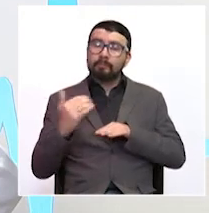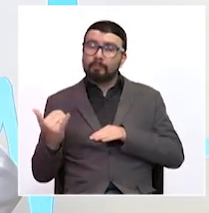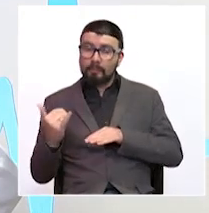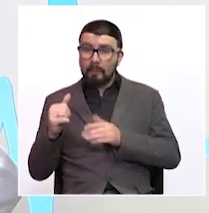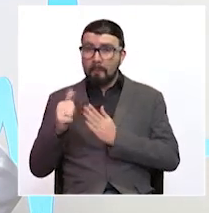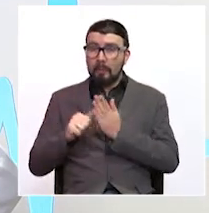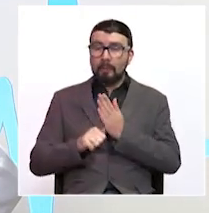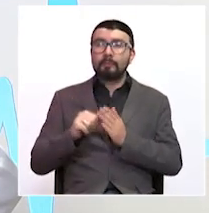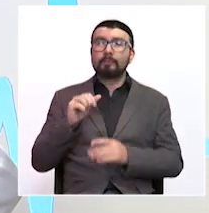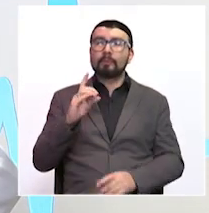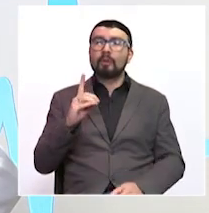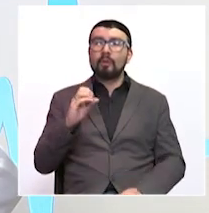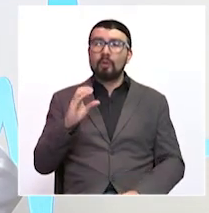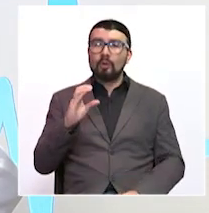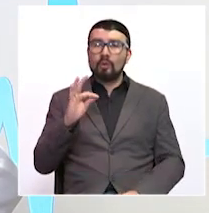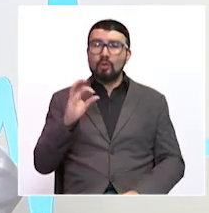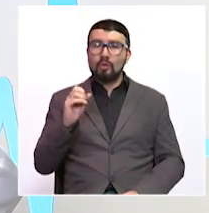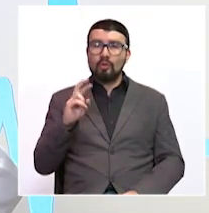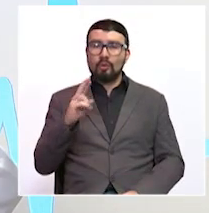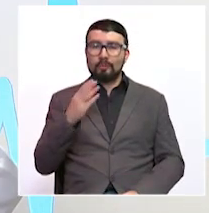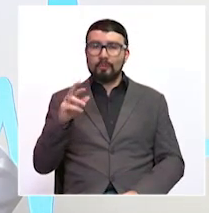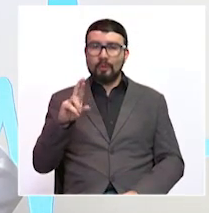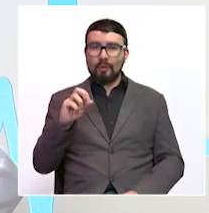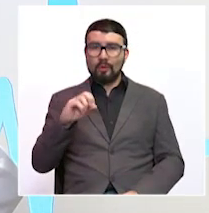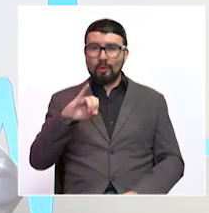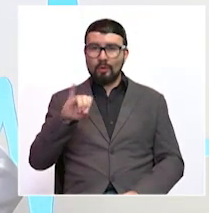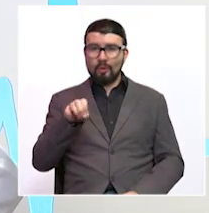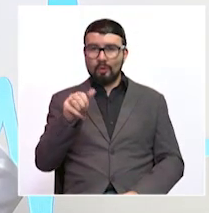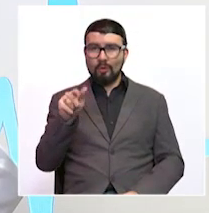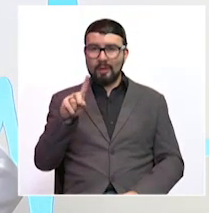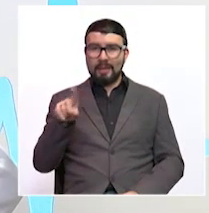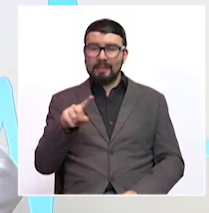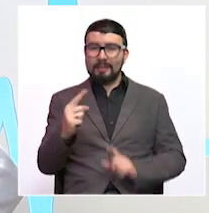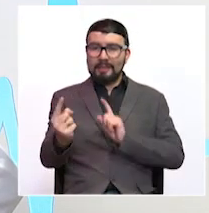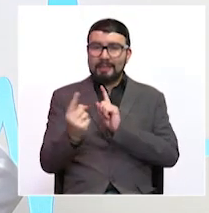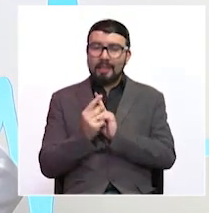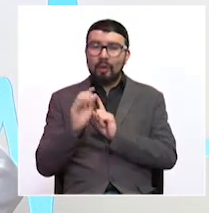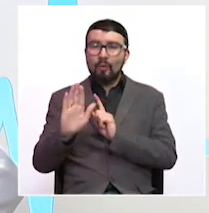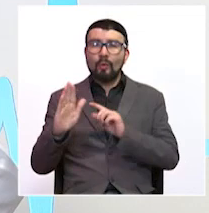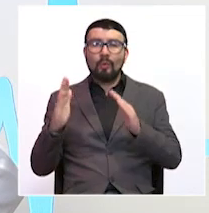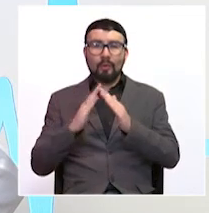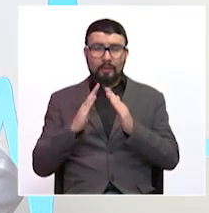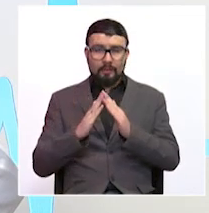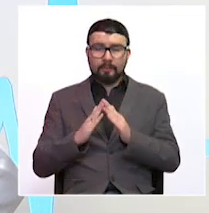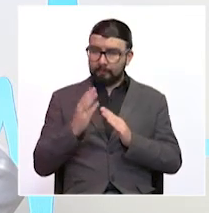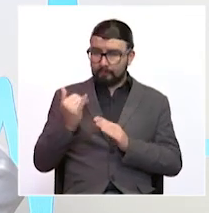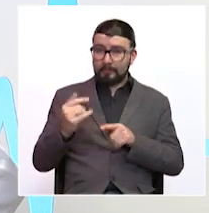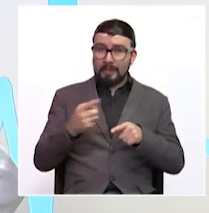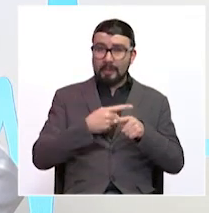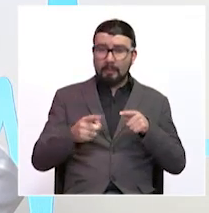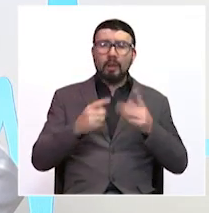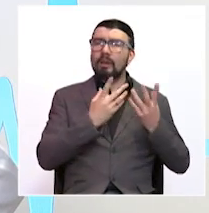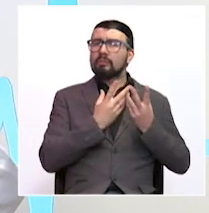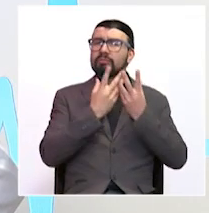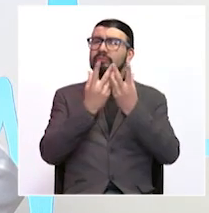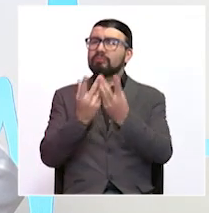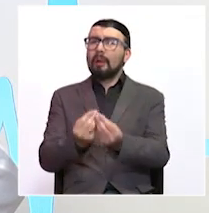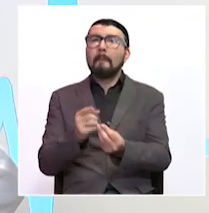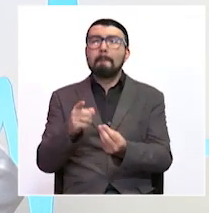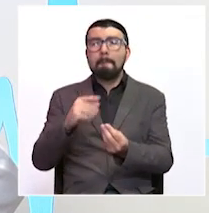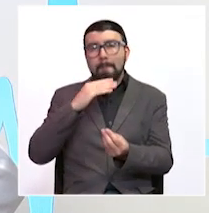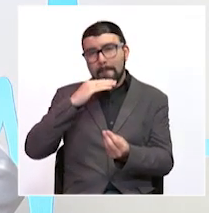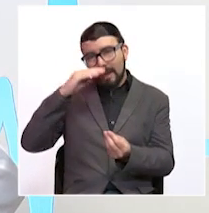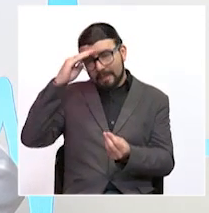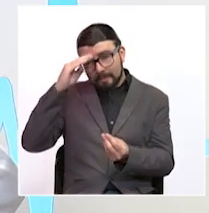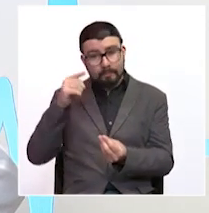casa para que sepan que este fin de semana vamos a estar o va a estar el grupo de médicos en medellín con la